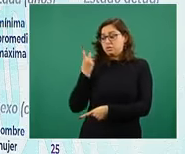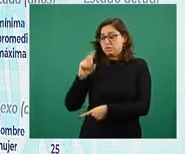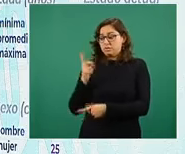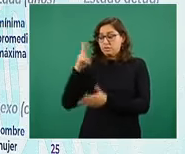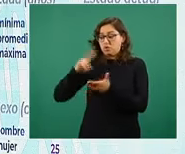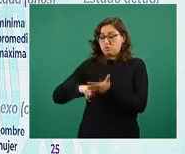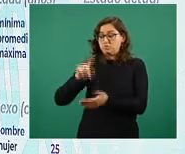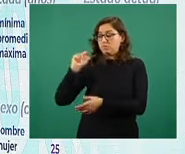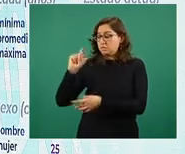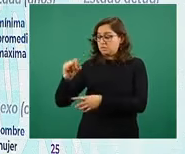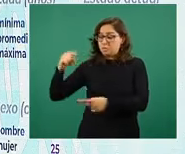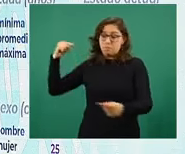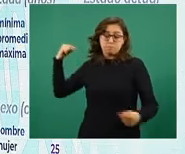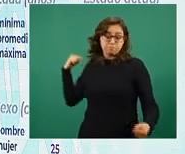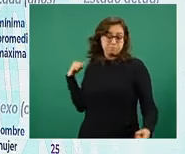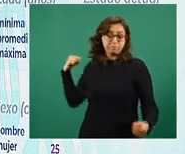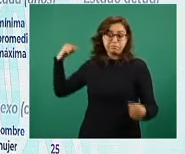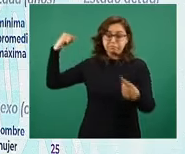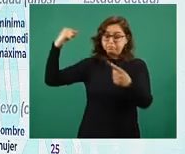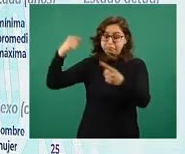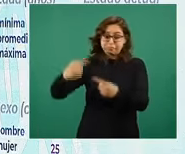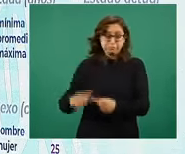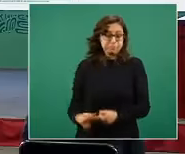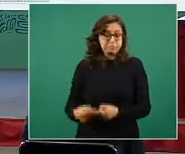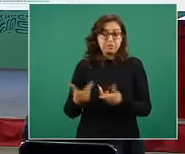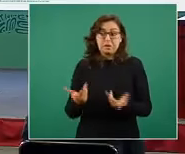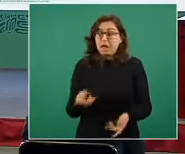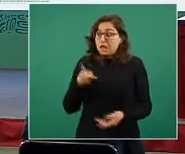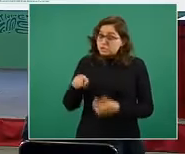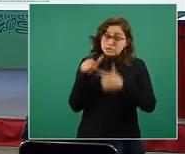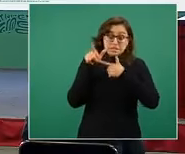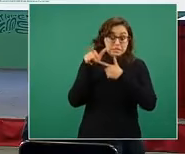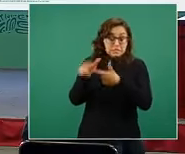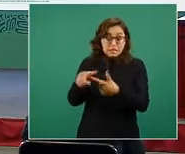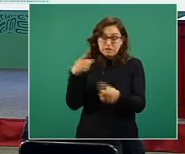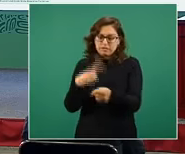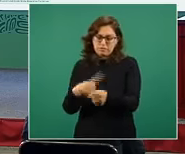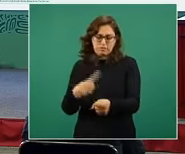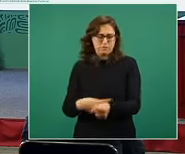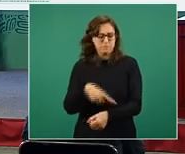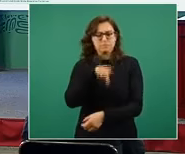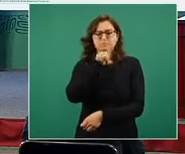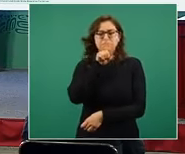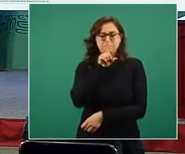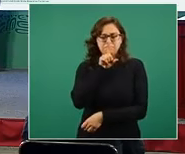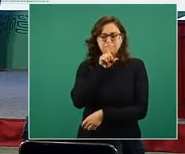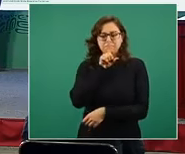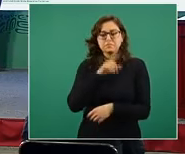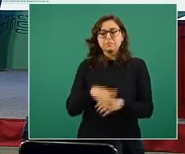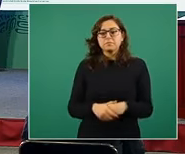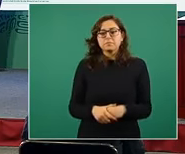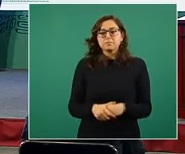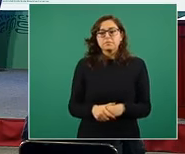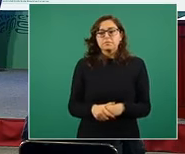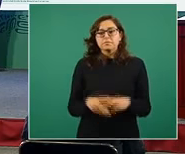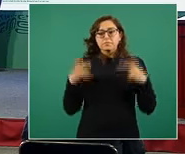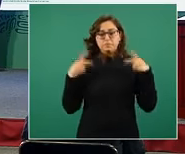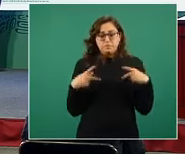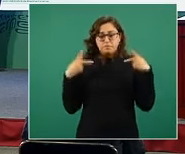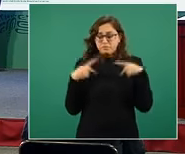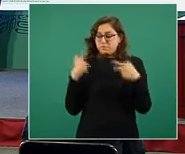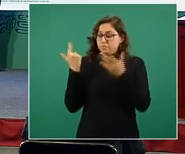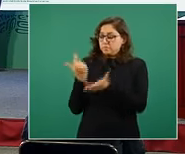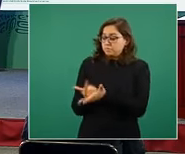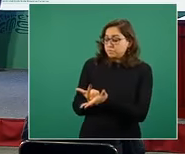sorprenda por este número, no son eventos que permanezcan. Y los que han sido graves, recordar que ayer hubo una